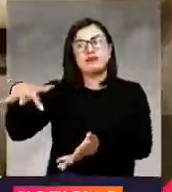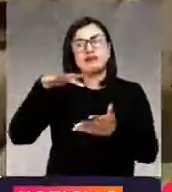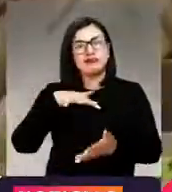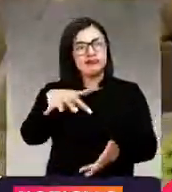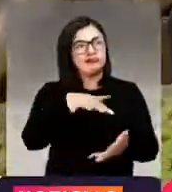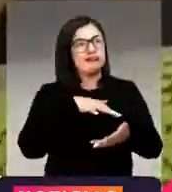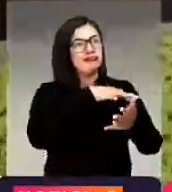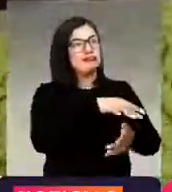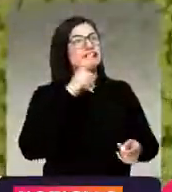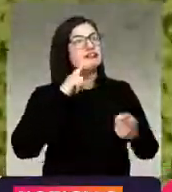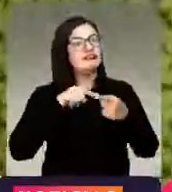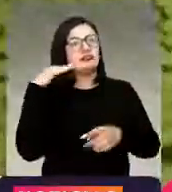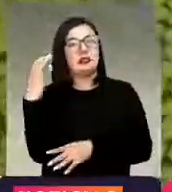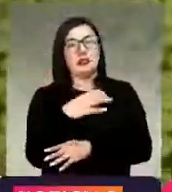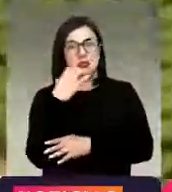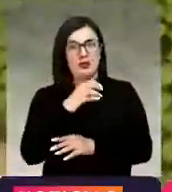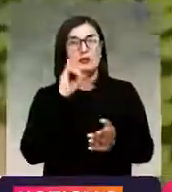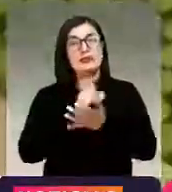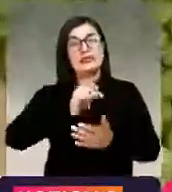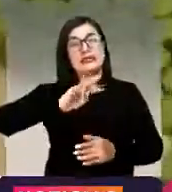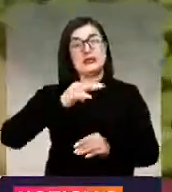llegarán al país en esta segunda entrega de vacunas